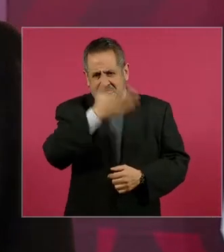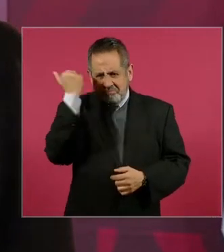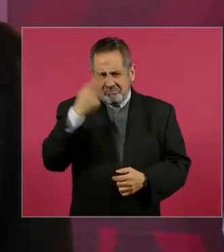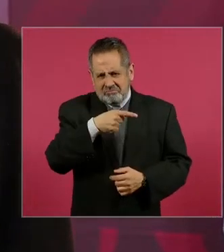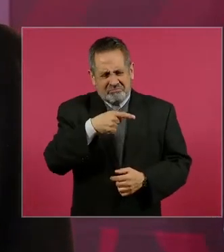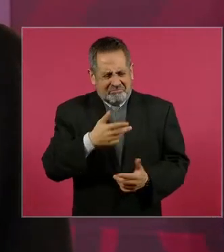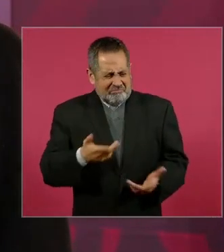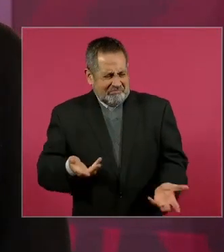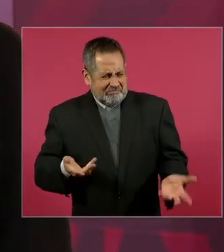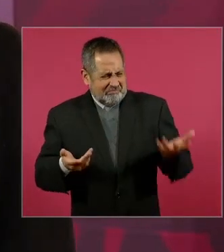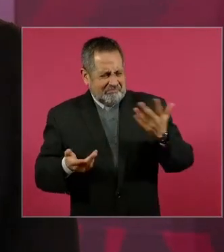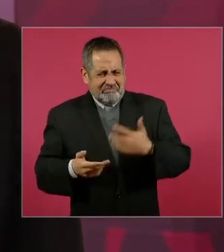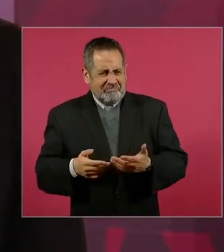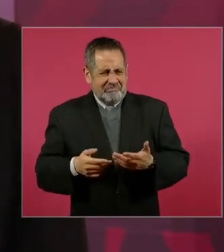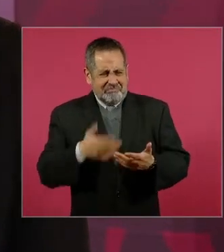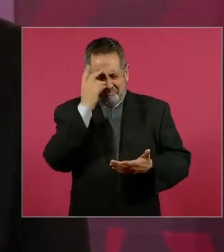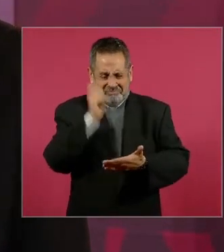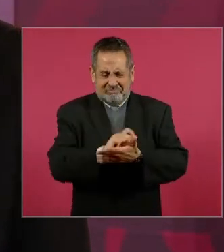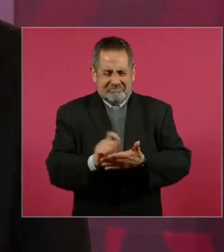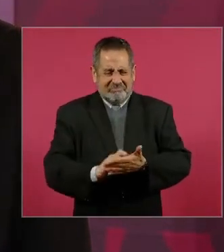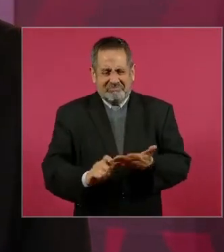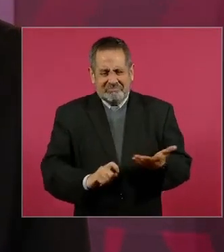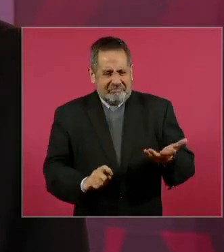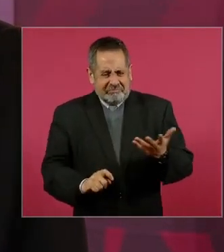más famosos,